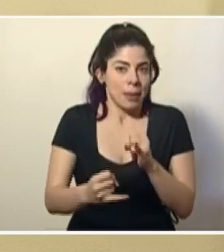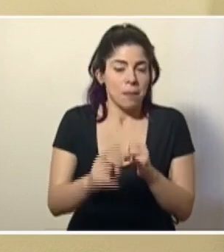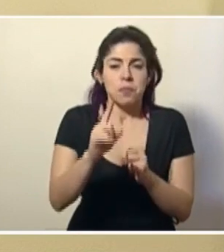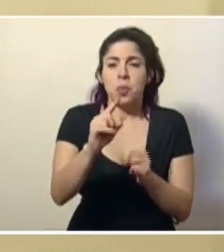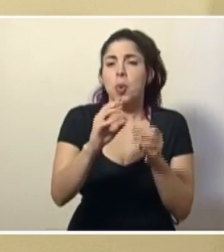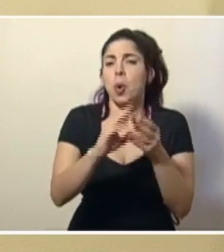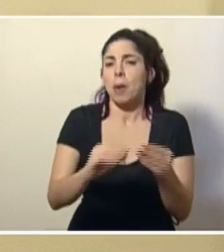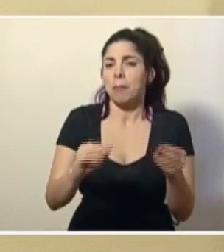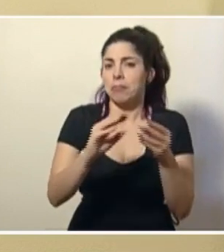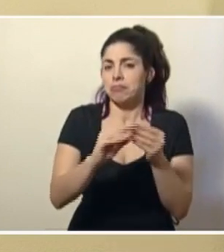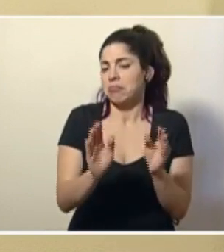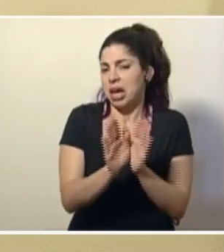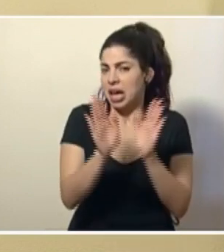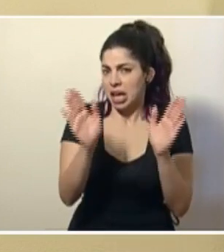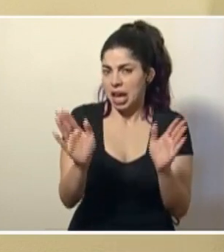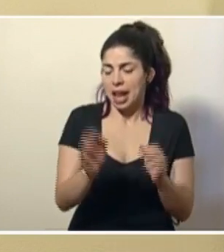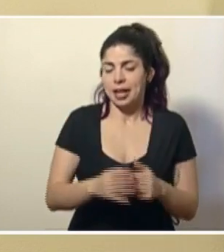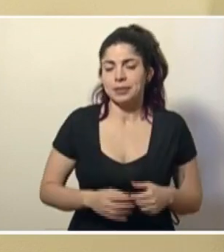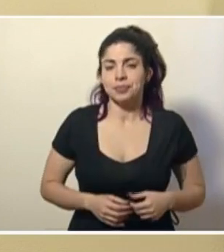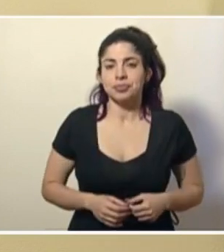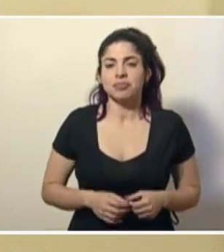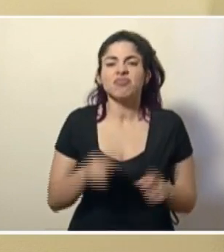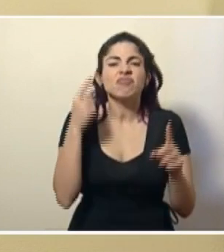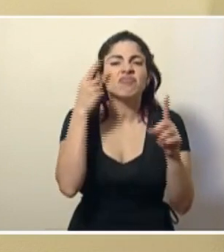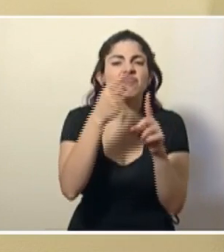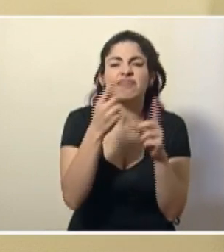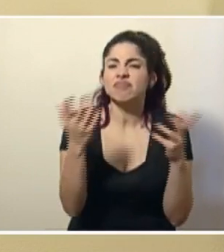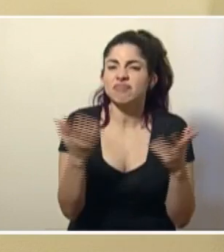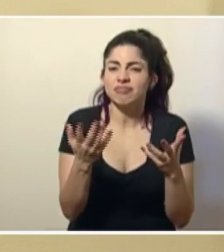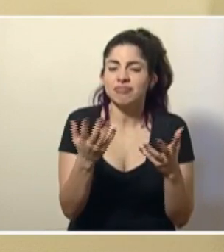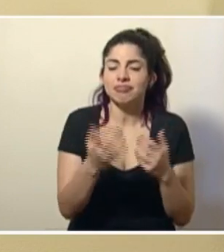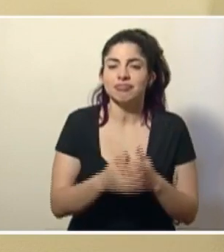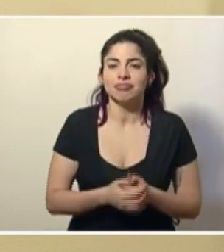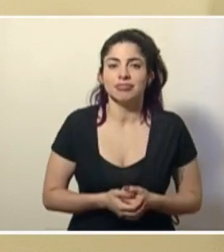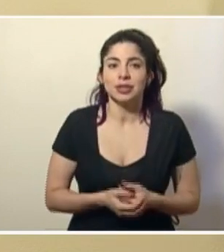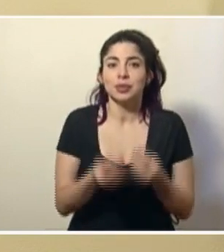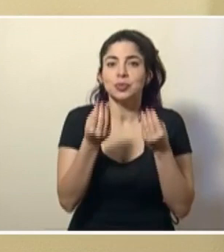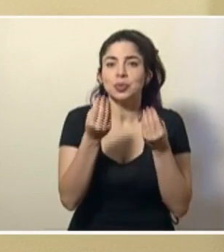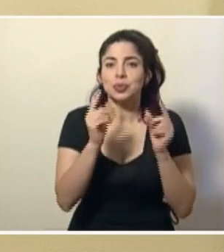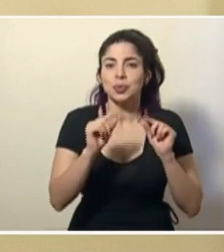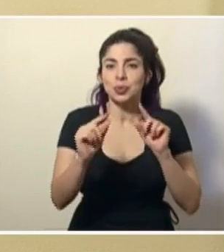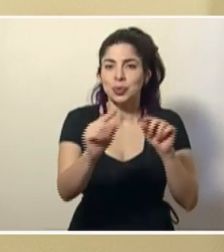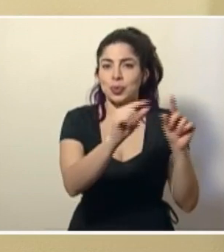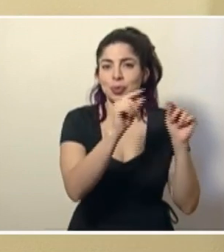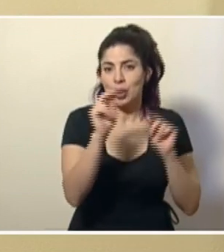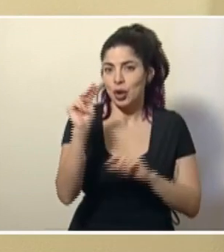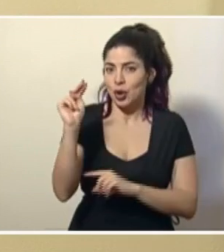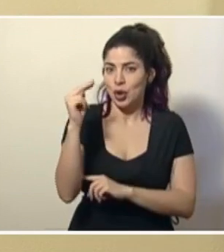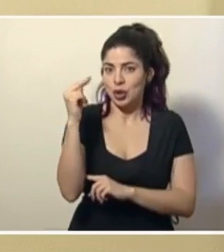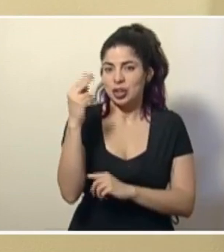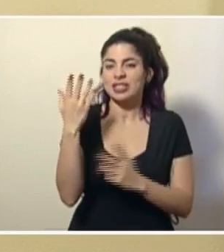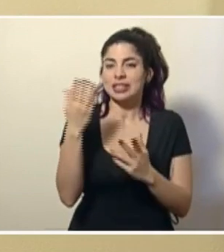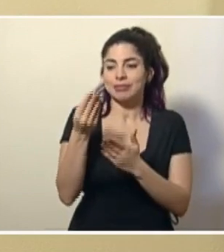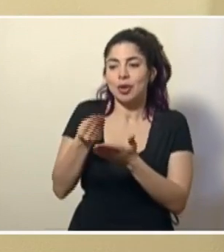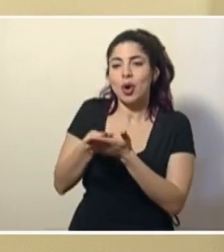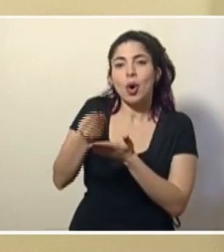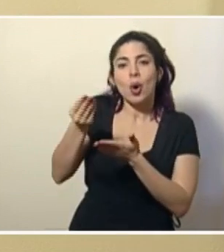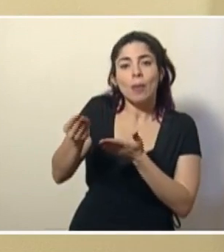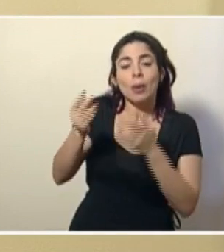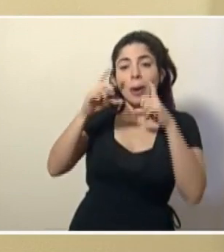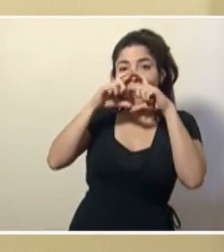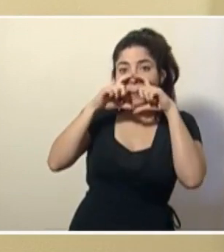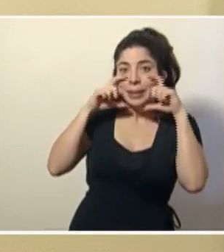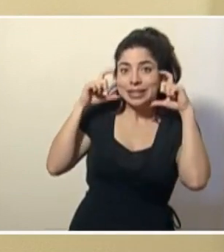un comentario general sobre lo que ha dado mucho de qué hablar en las noticias, que es la compra